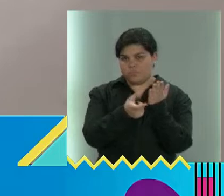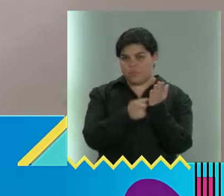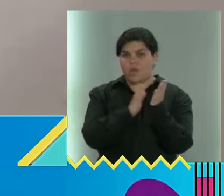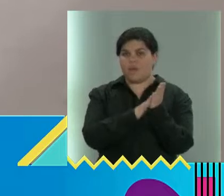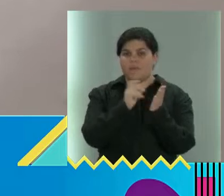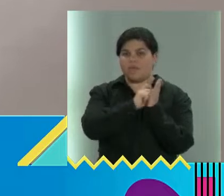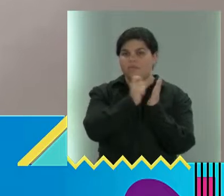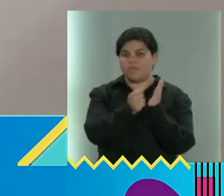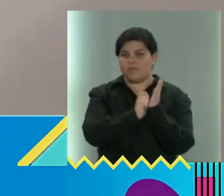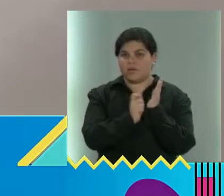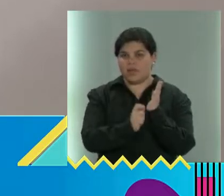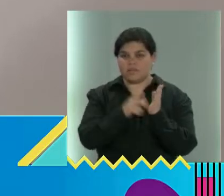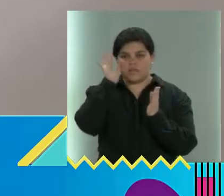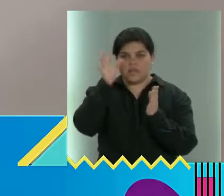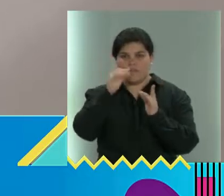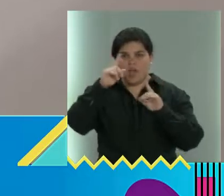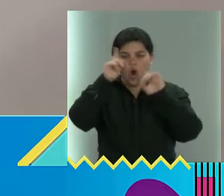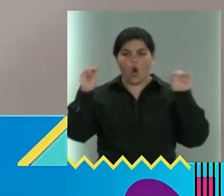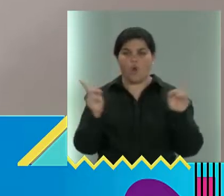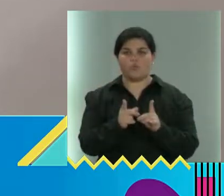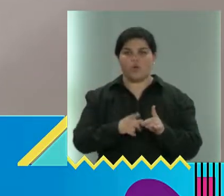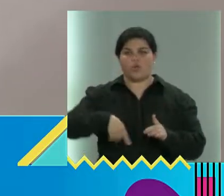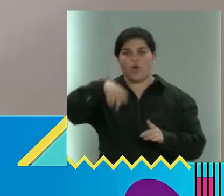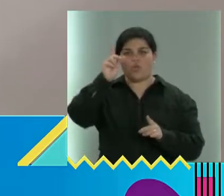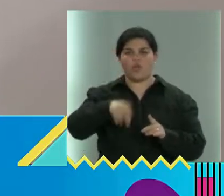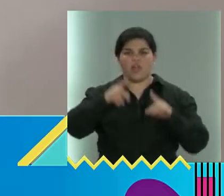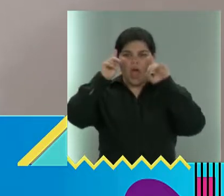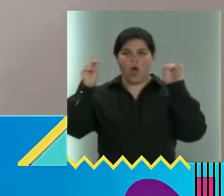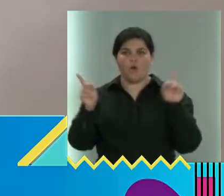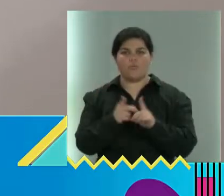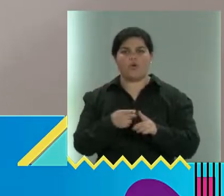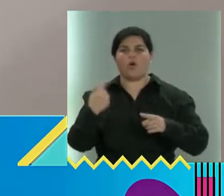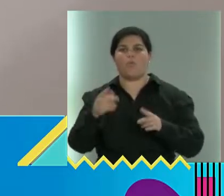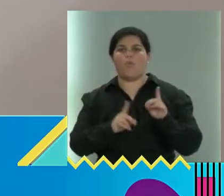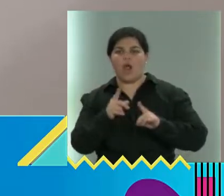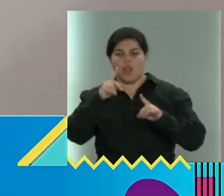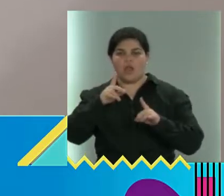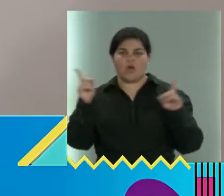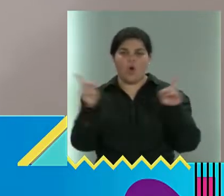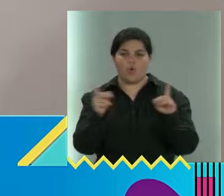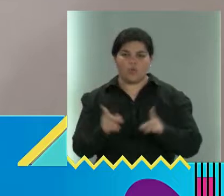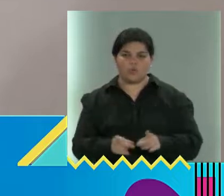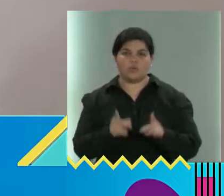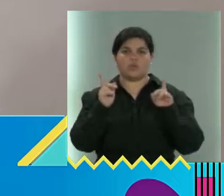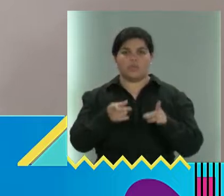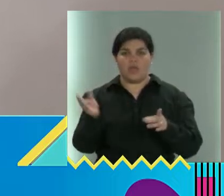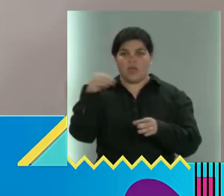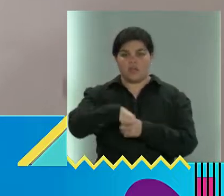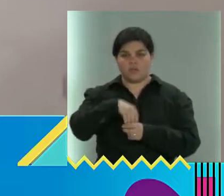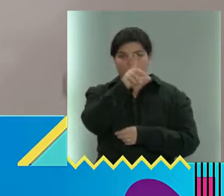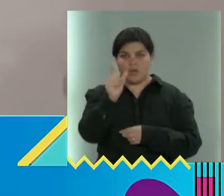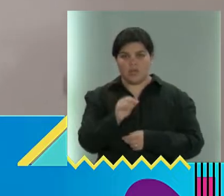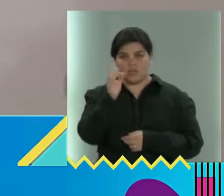un poco las conclusiones del día de hoy con los diferentes debates, tanto de los países que integran el G20 como también de los